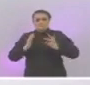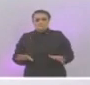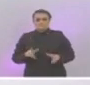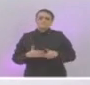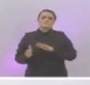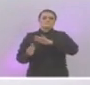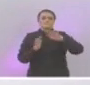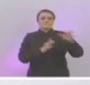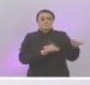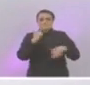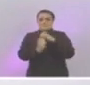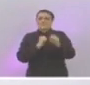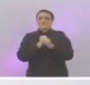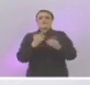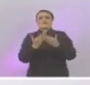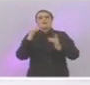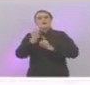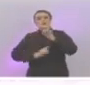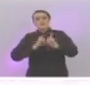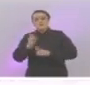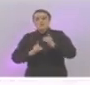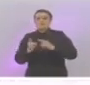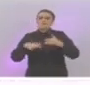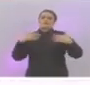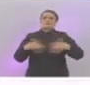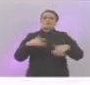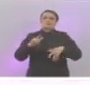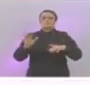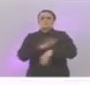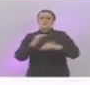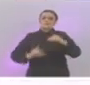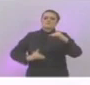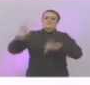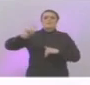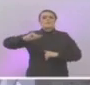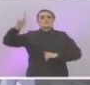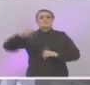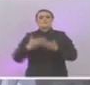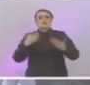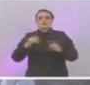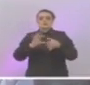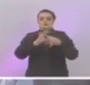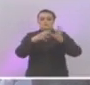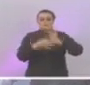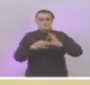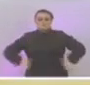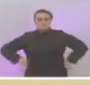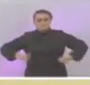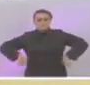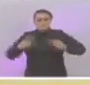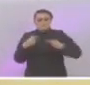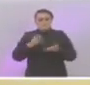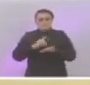parte, este año el deporte amateur de alto rendimiento profesional paralímpico nos hizo sentir